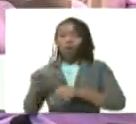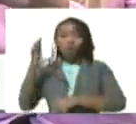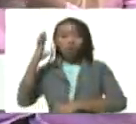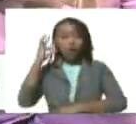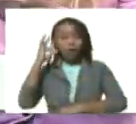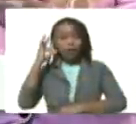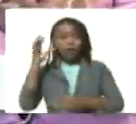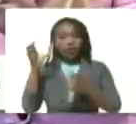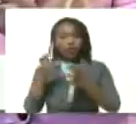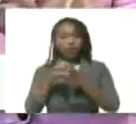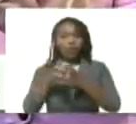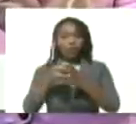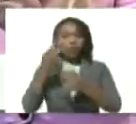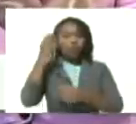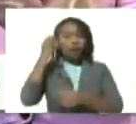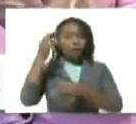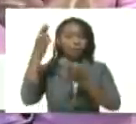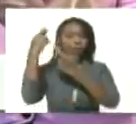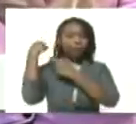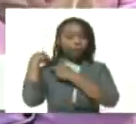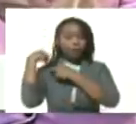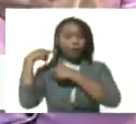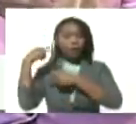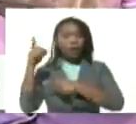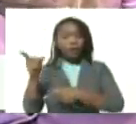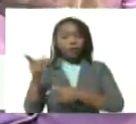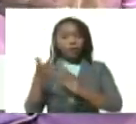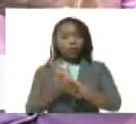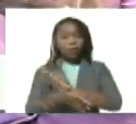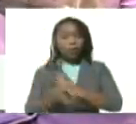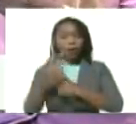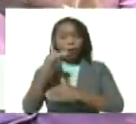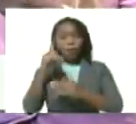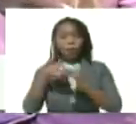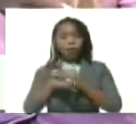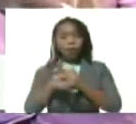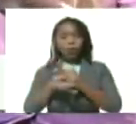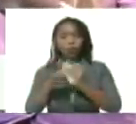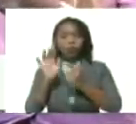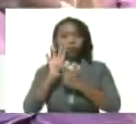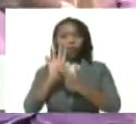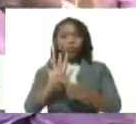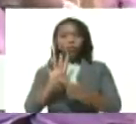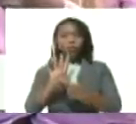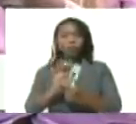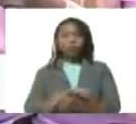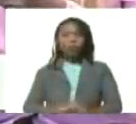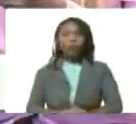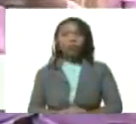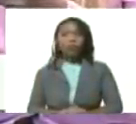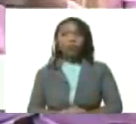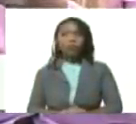pronunciarse, al alto comisionado para los refugiados pronunciarse.